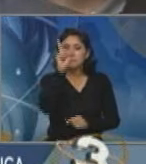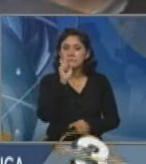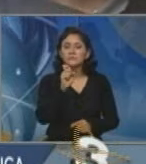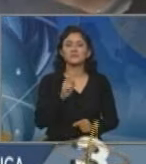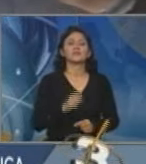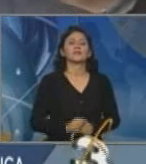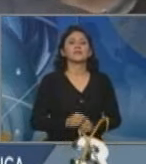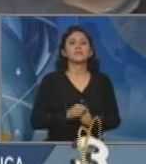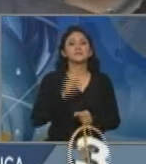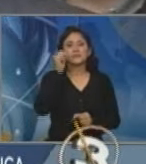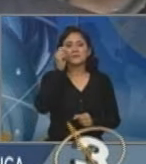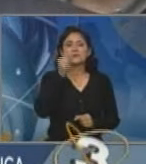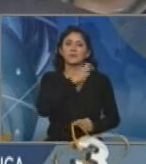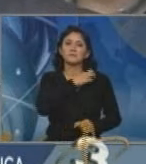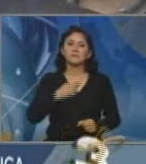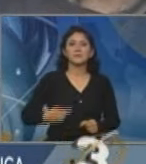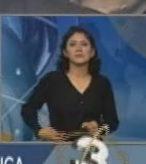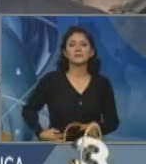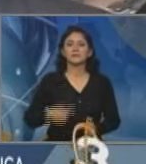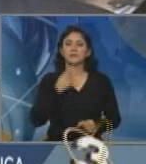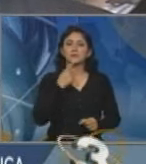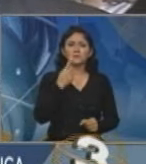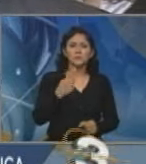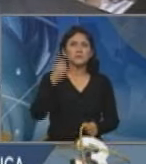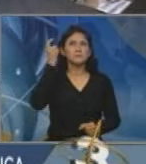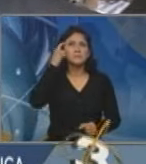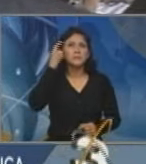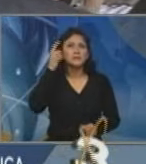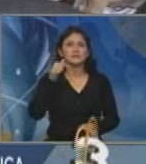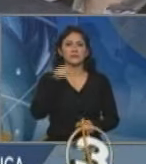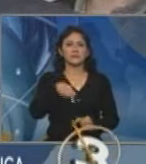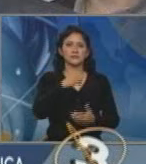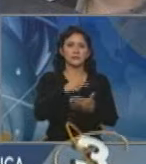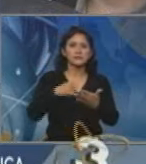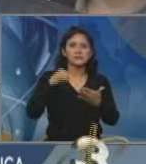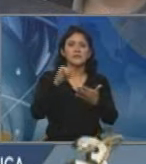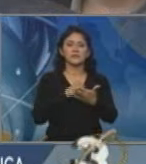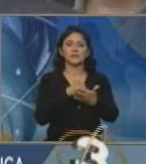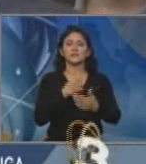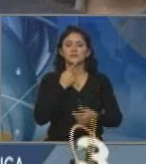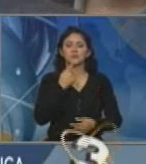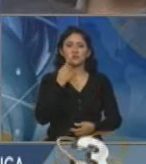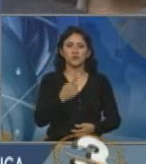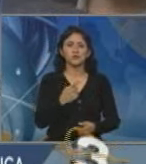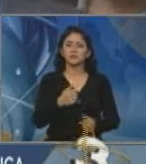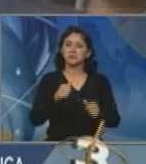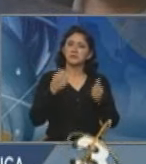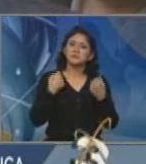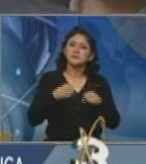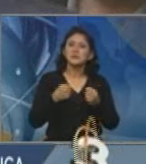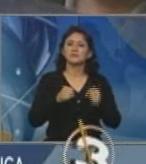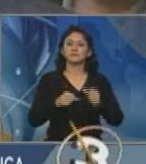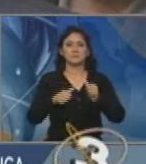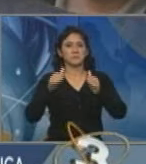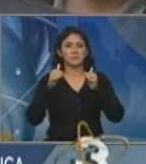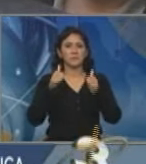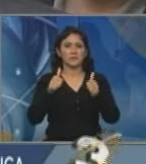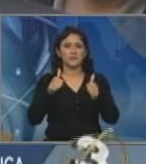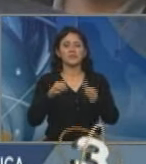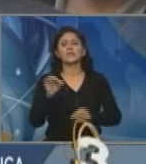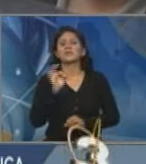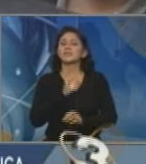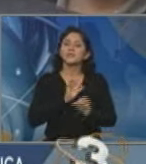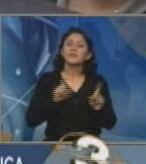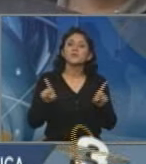caso, ¿considera que todavía siguen siendo unas elecciones sensibles, tomando en cuenta que la población va a estar vigilante ante la próxima